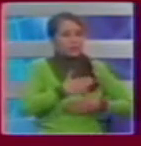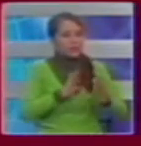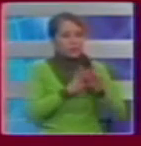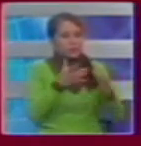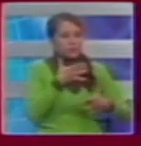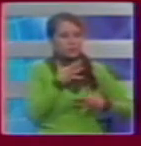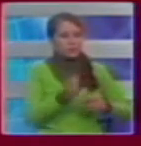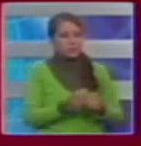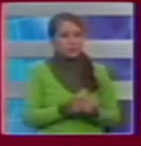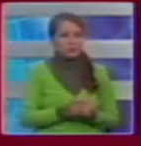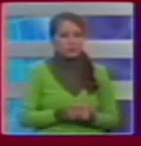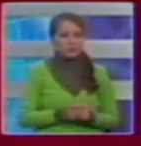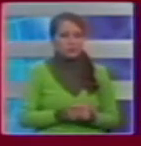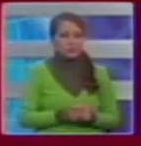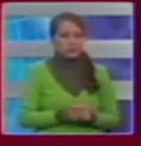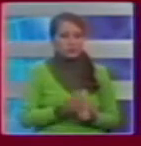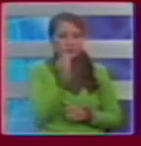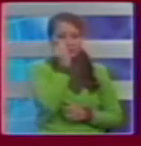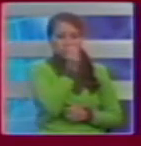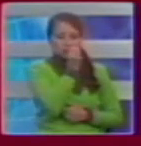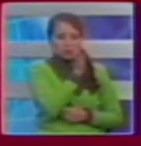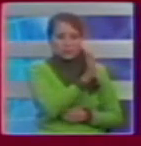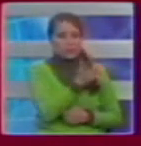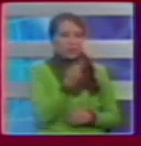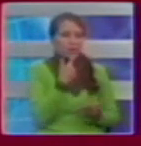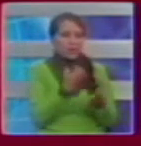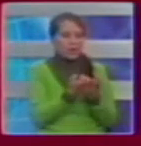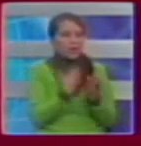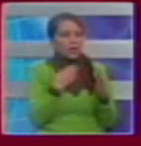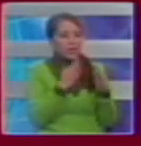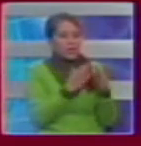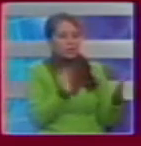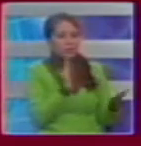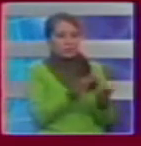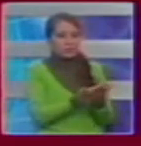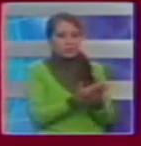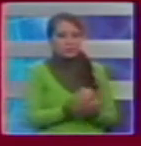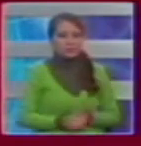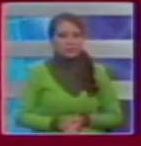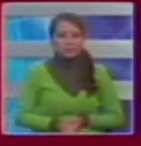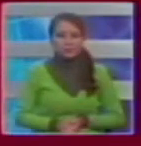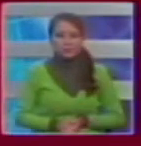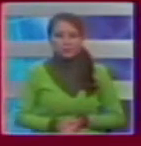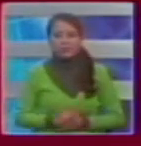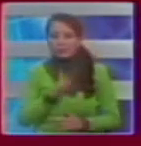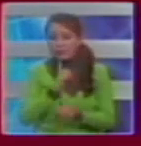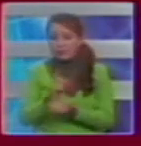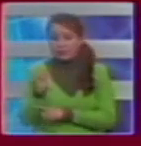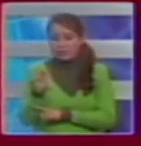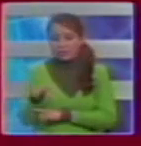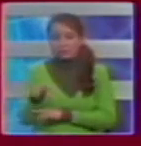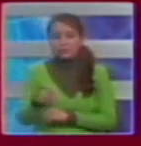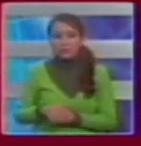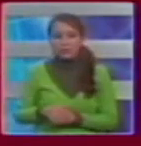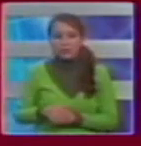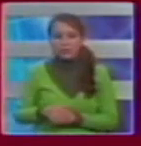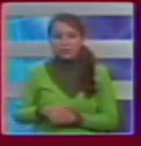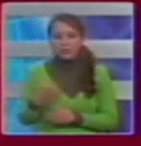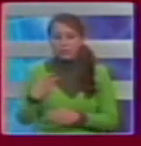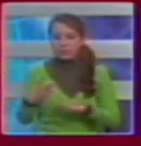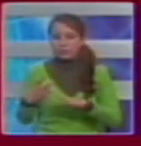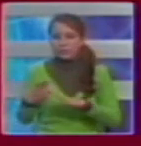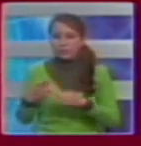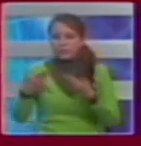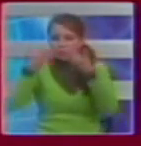muchísimo de unas hermosas orquídeas, de pronto de tenerlas en casa? Así es. Por ejemplo, se va rompiendo